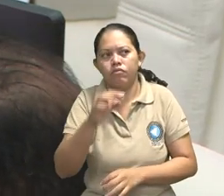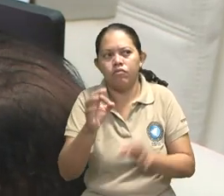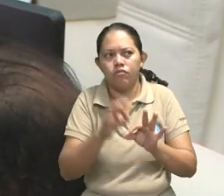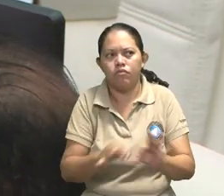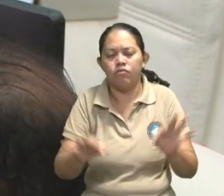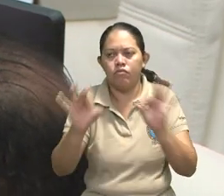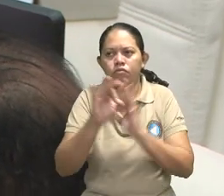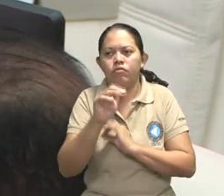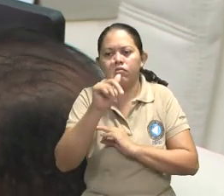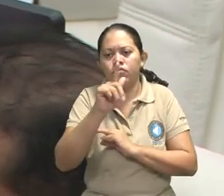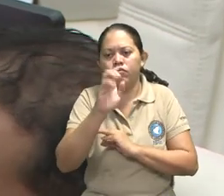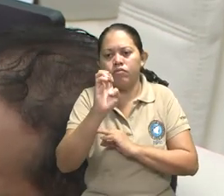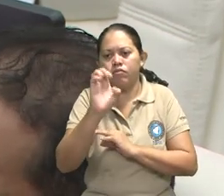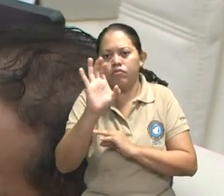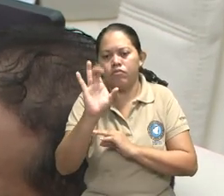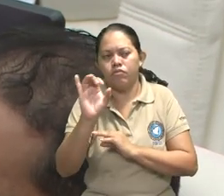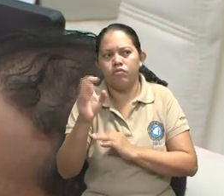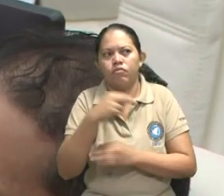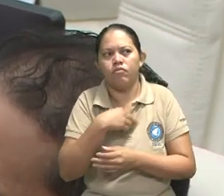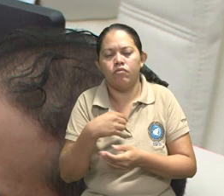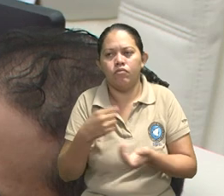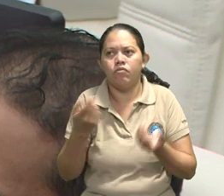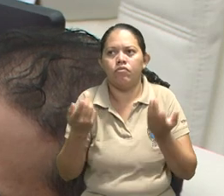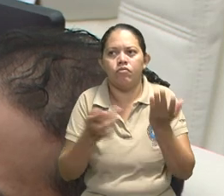sector telecomunicaciones y las industrias